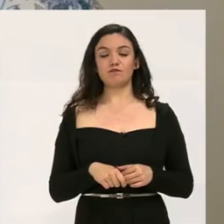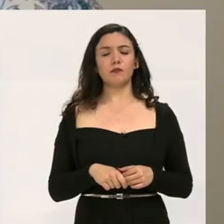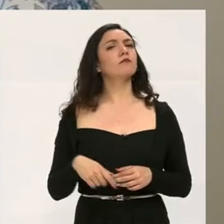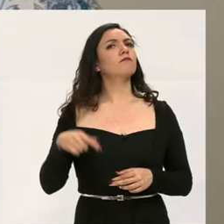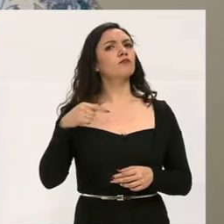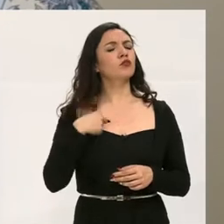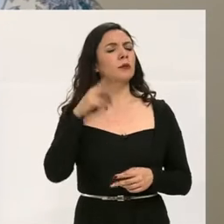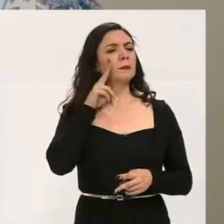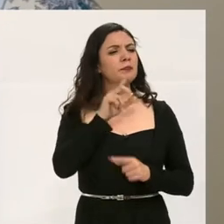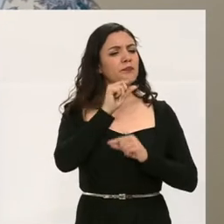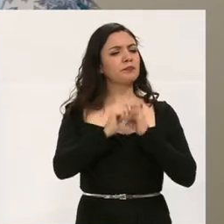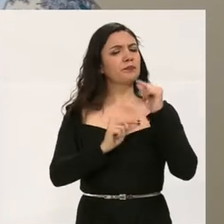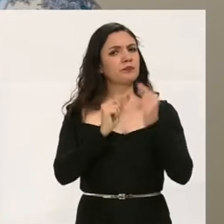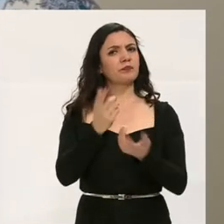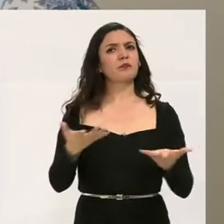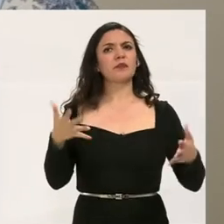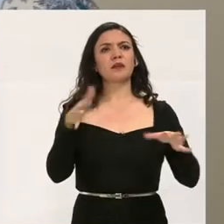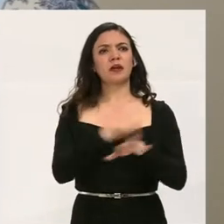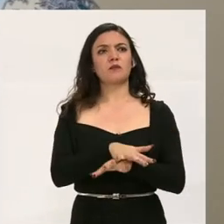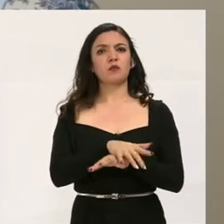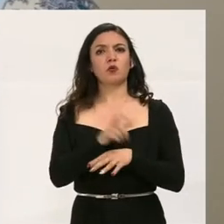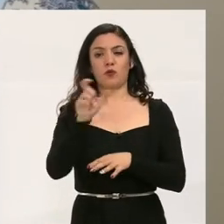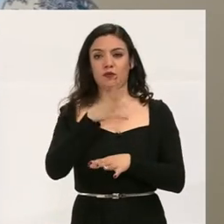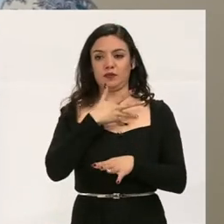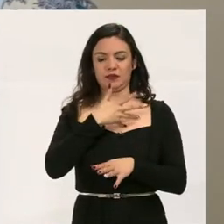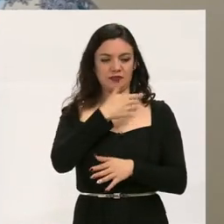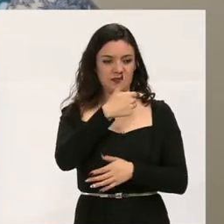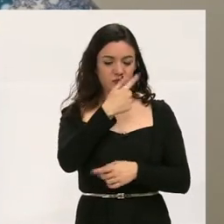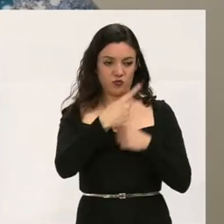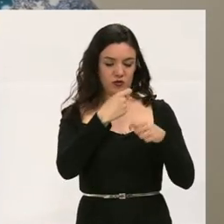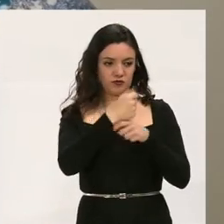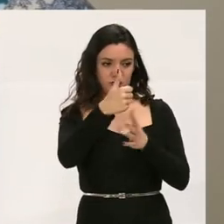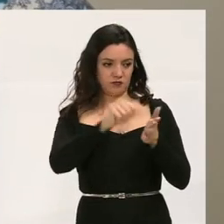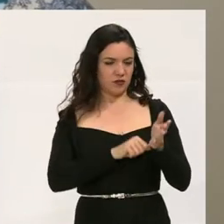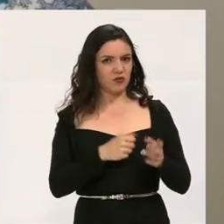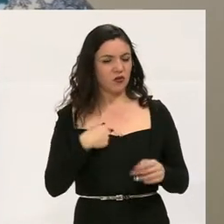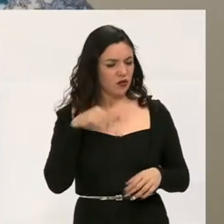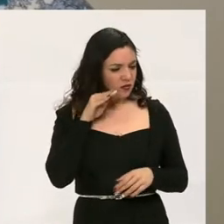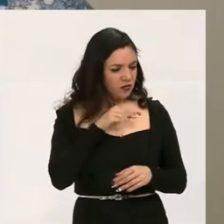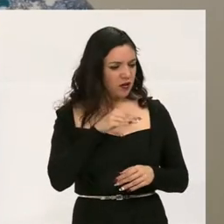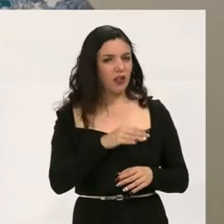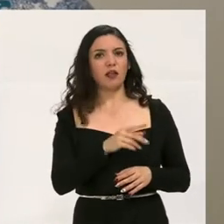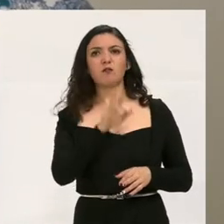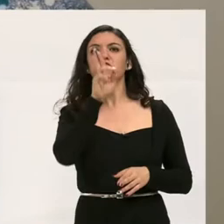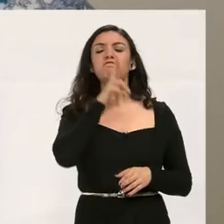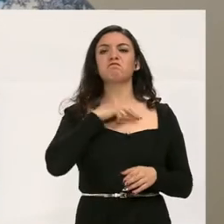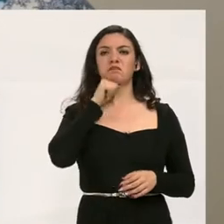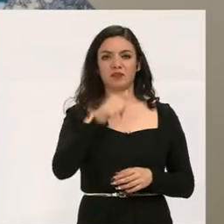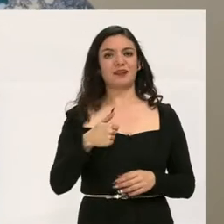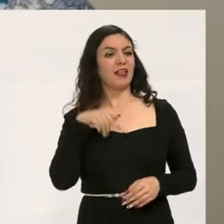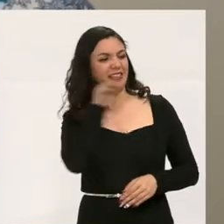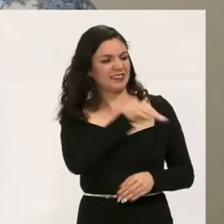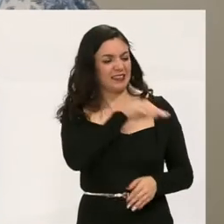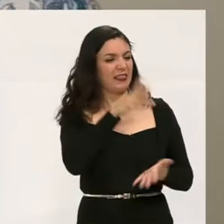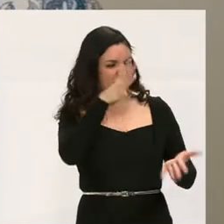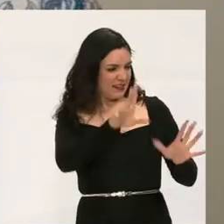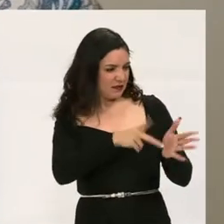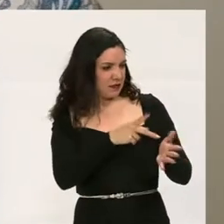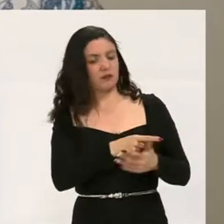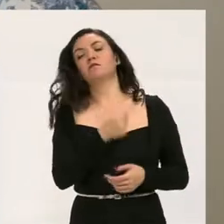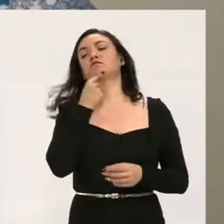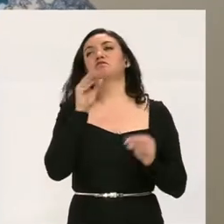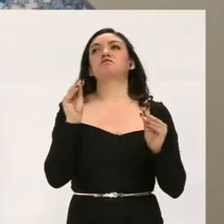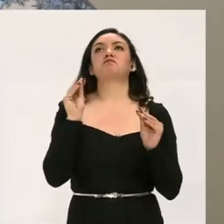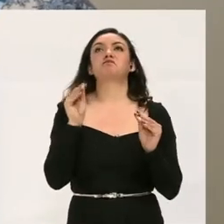Yo empecé a ver cambios más fuertes de cuando tenía 1 año 6 meses, que te digo que no respondía para nada, o sea, tú le podías